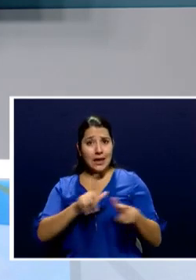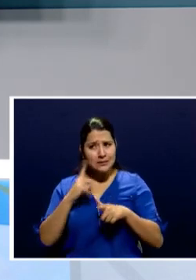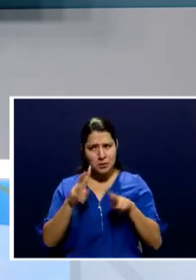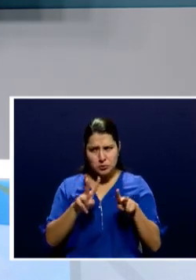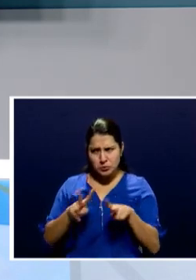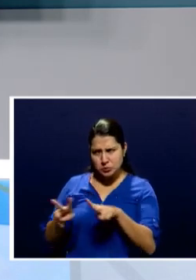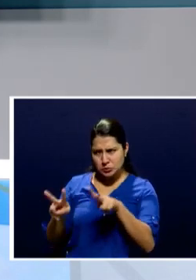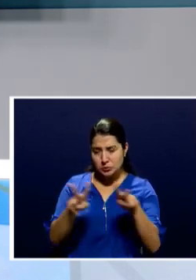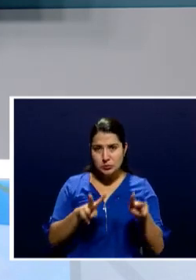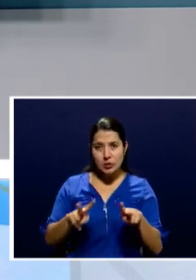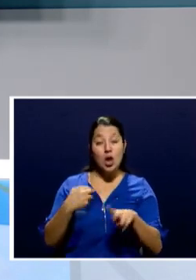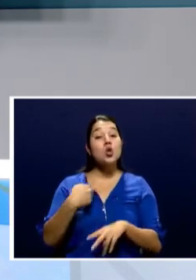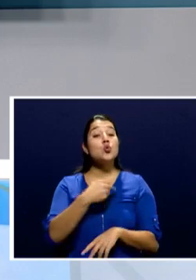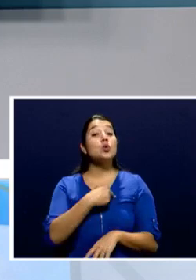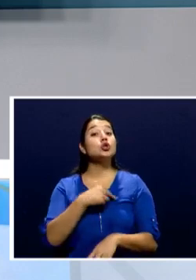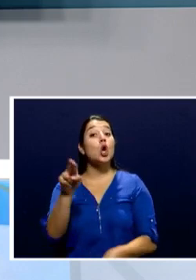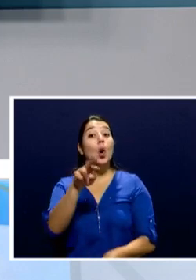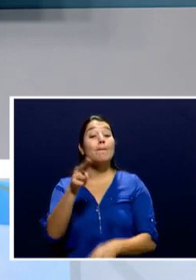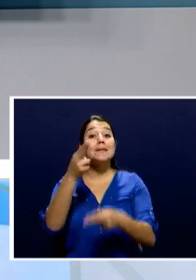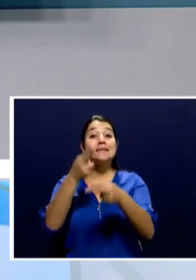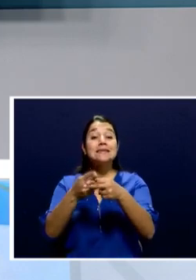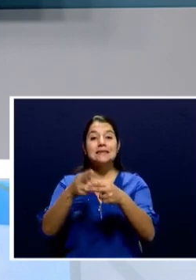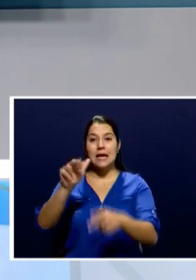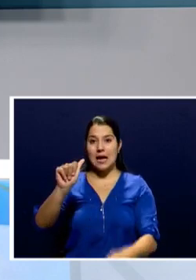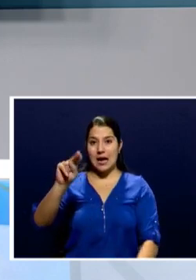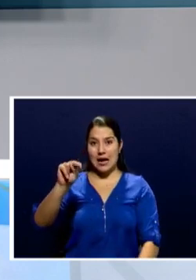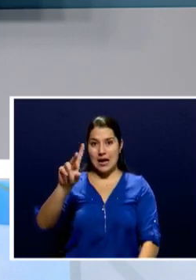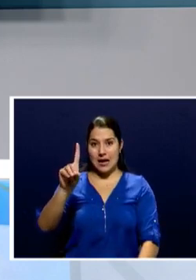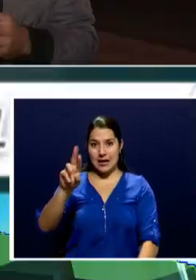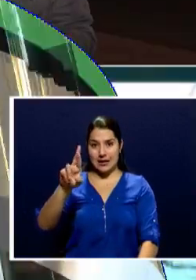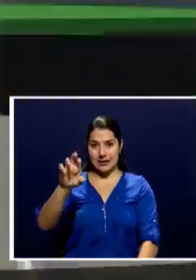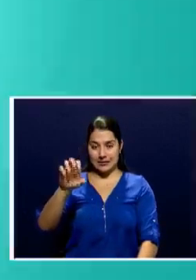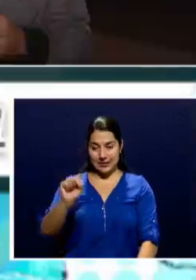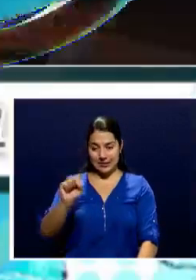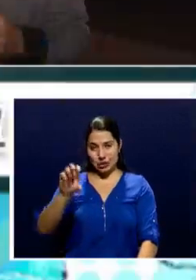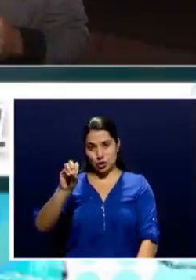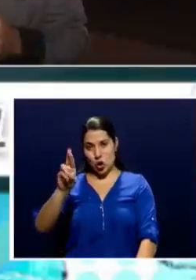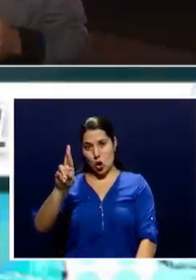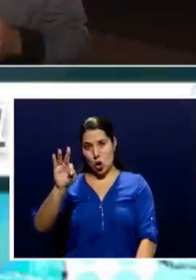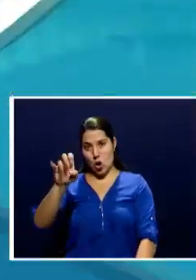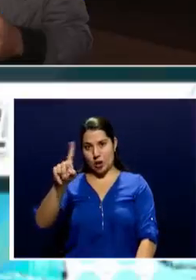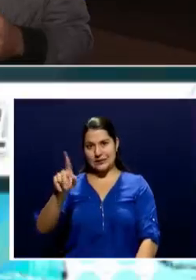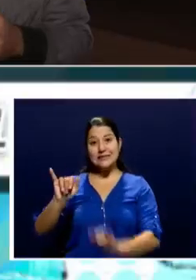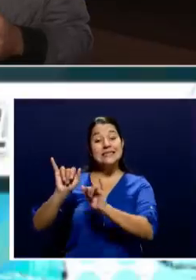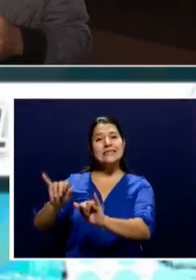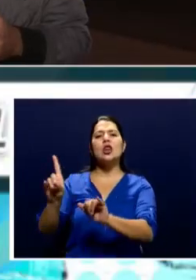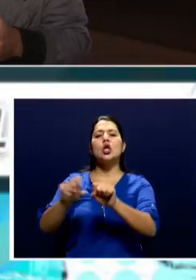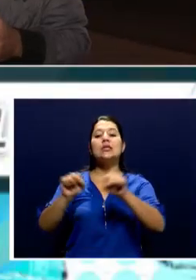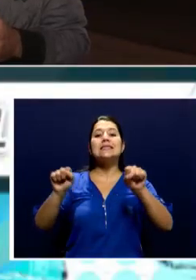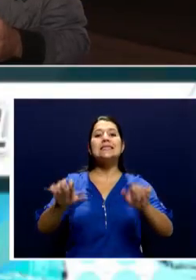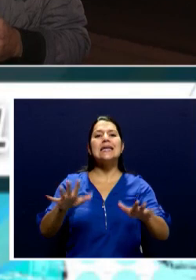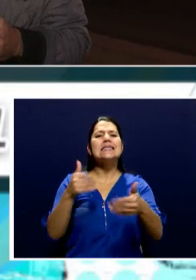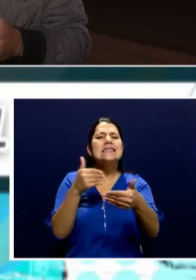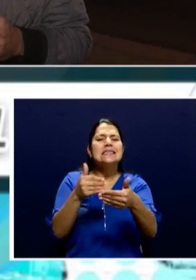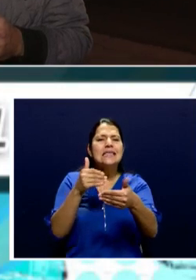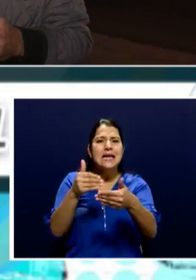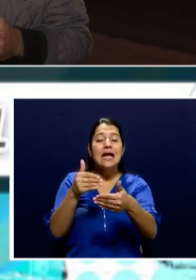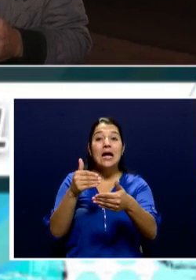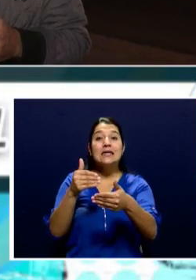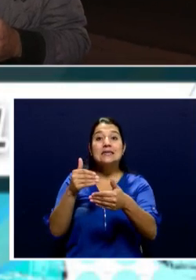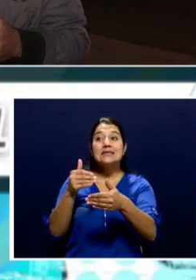durante estos días. Nuestro compañero Andrés Ortiz está en la sabana por la estatua de León